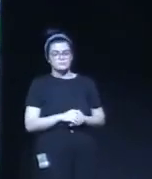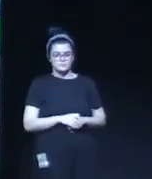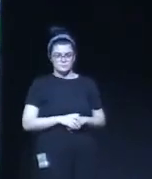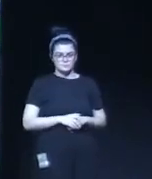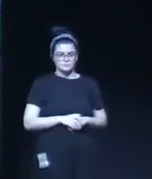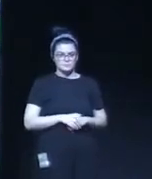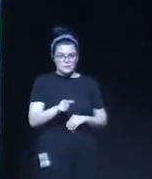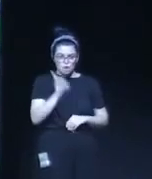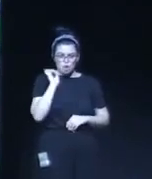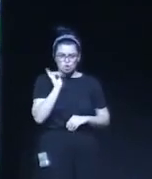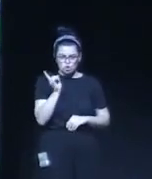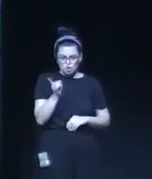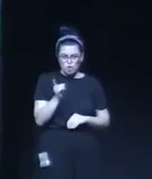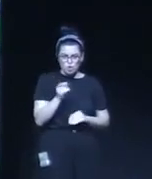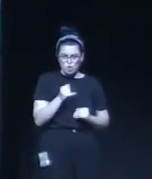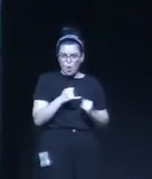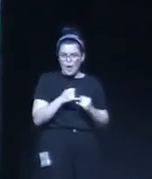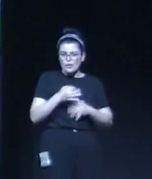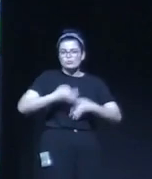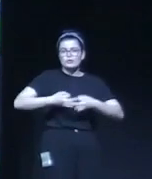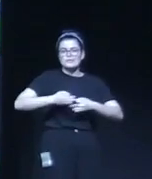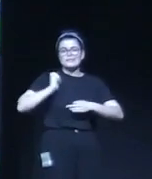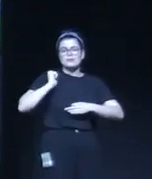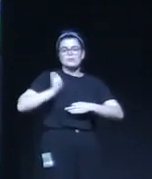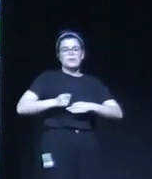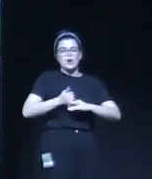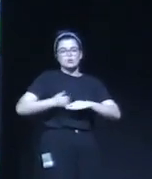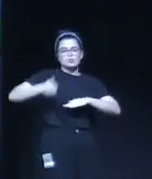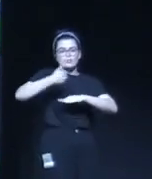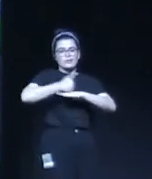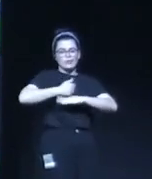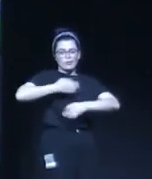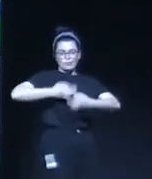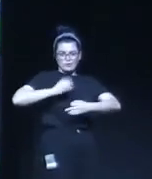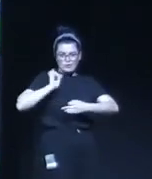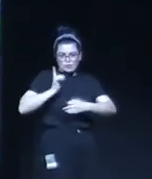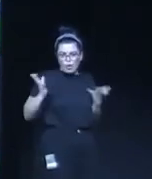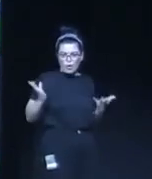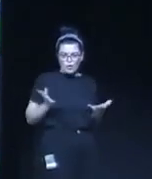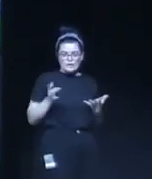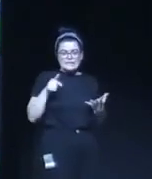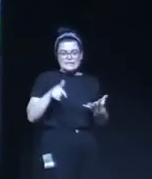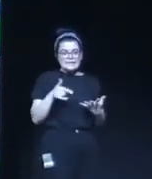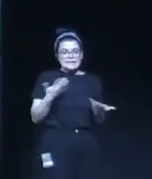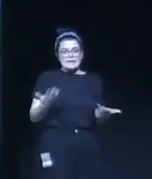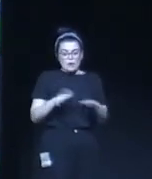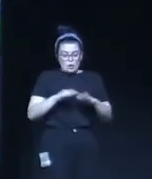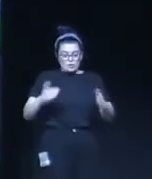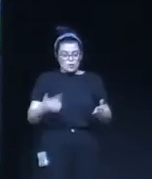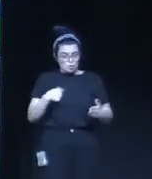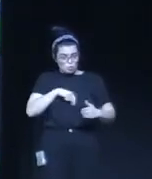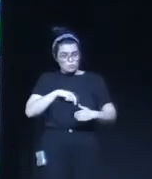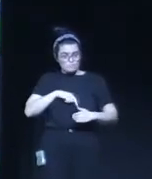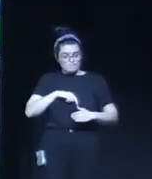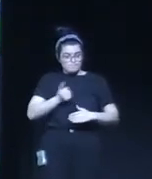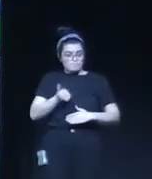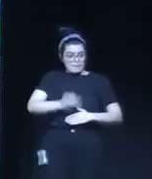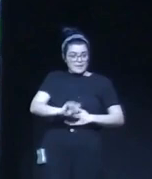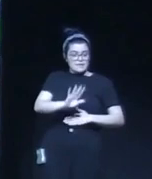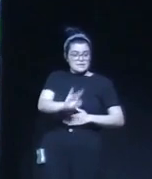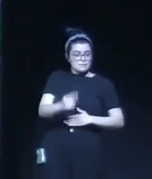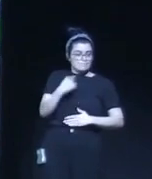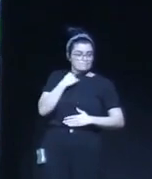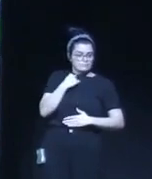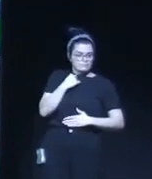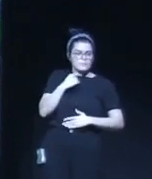línea, nada más, en un Tribunal Superior de Justicia. Y entonces el tribunal, aunque perdimos el juicio, sí que hubo un momento que